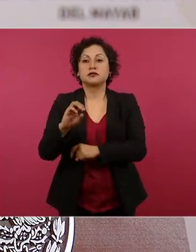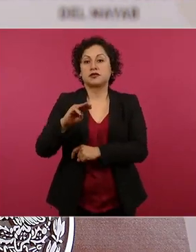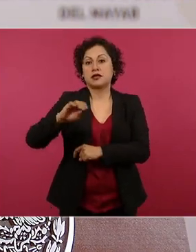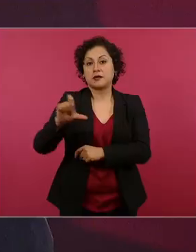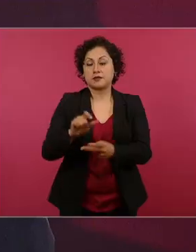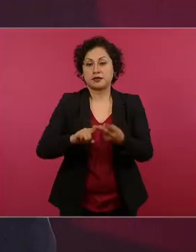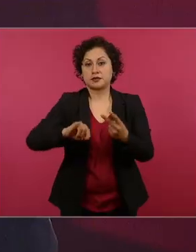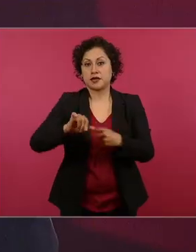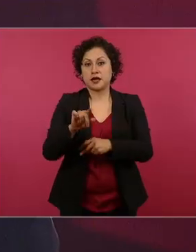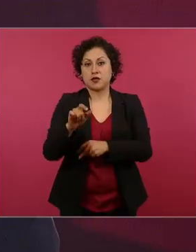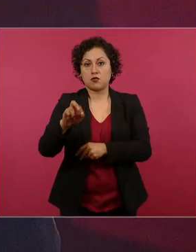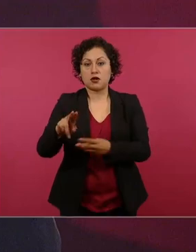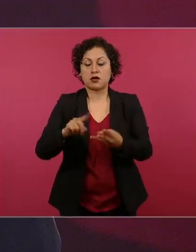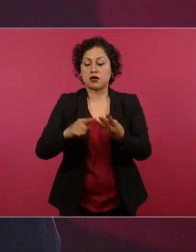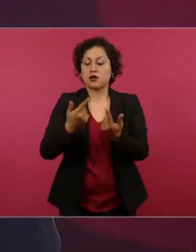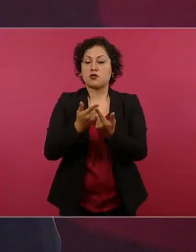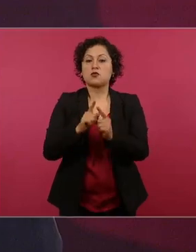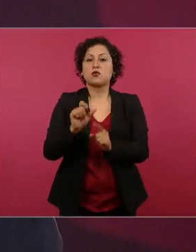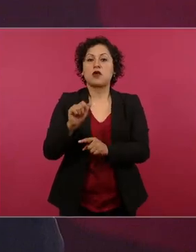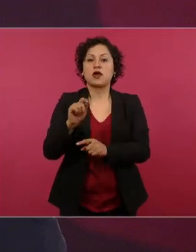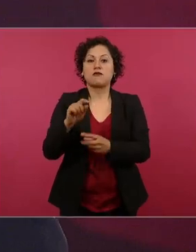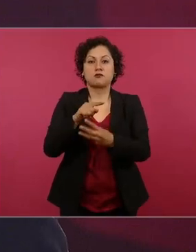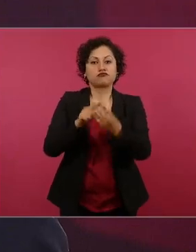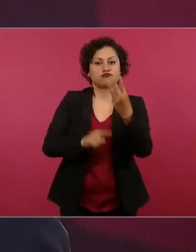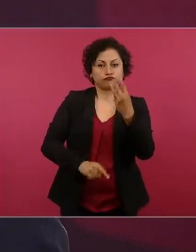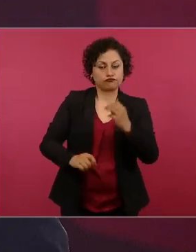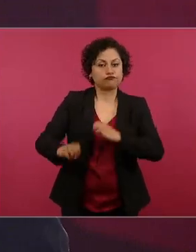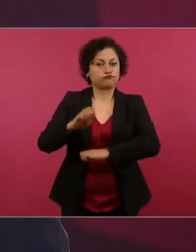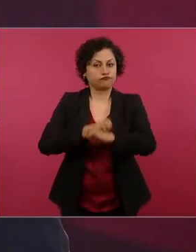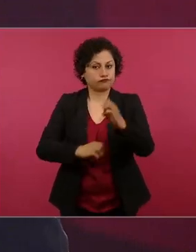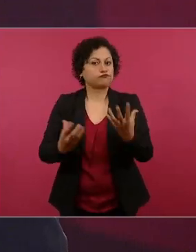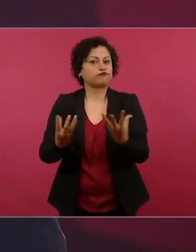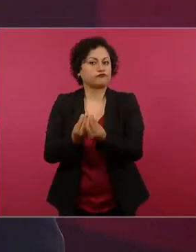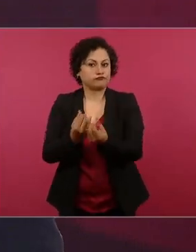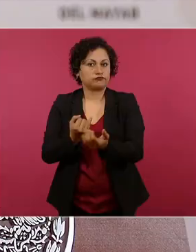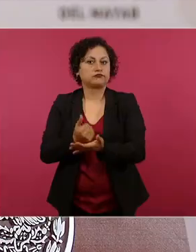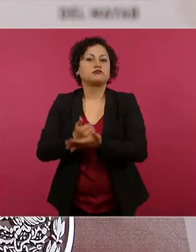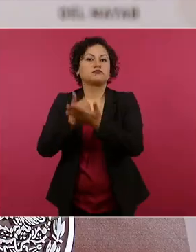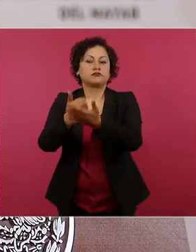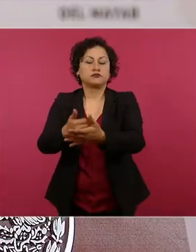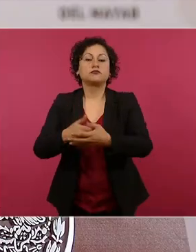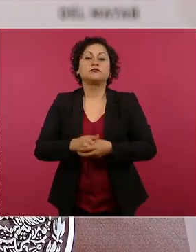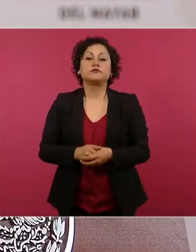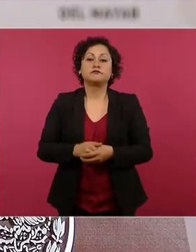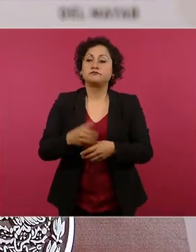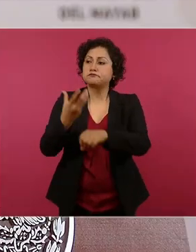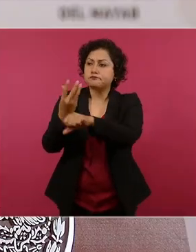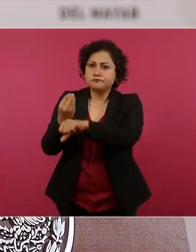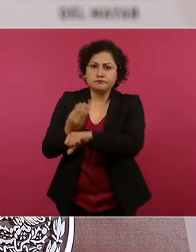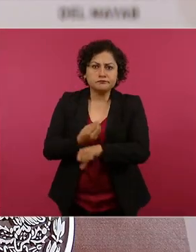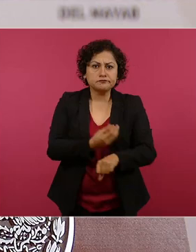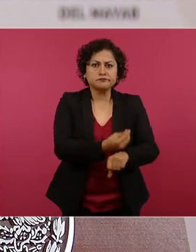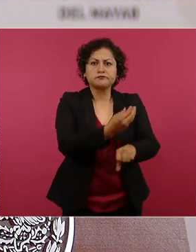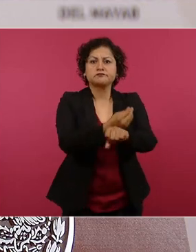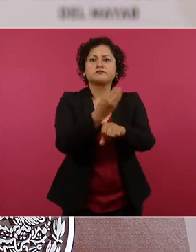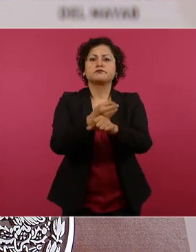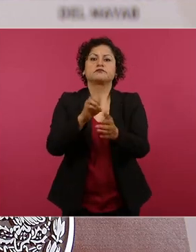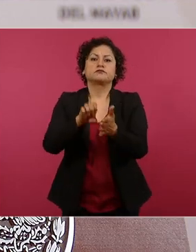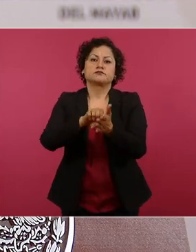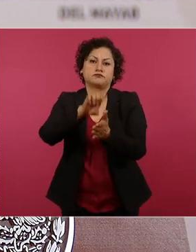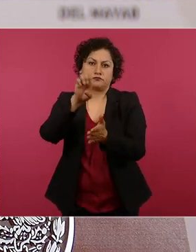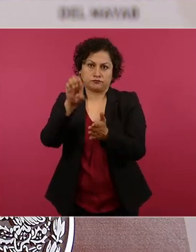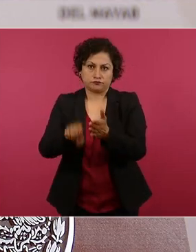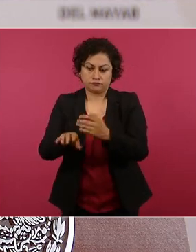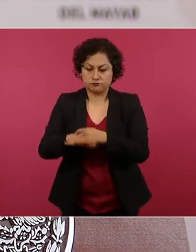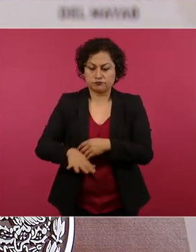y Grupo Alfa. Las obras fundamentales que se hicieron tienen que ver con el patio hotel,